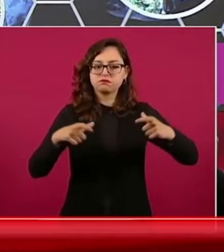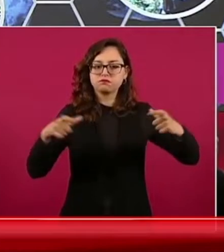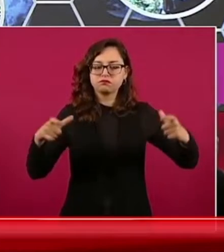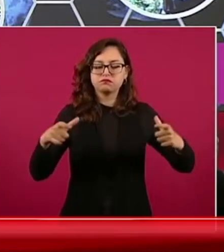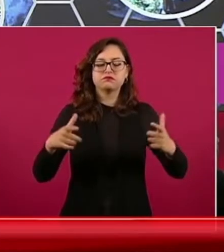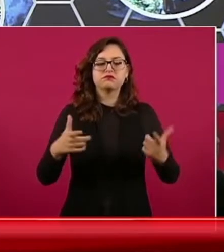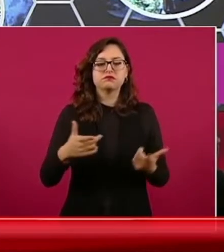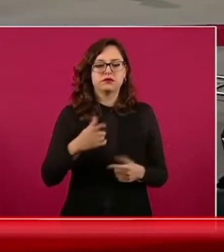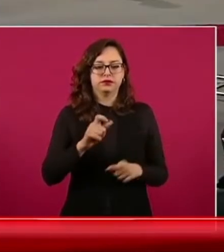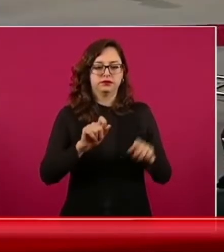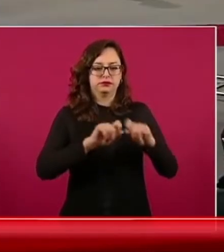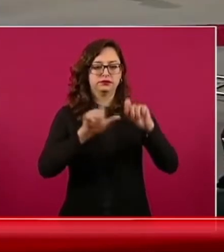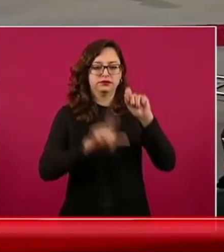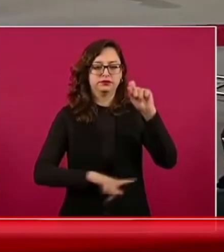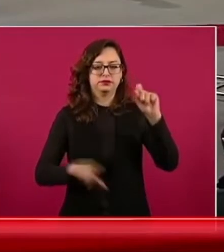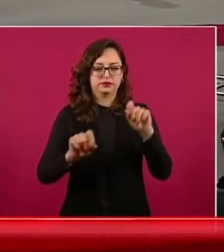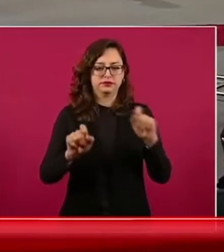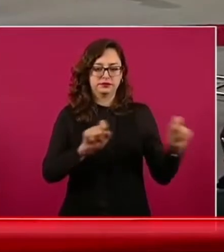plano,